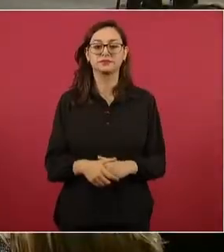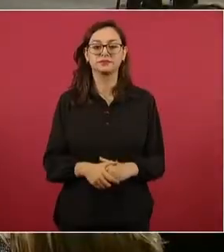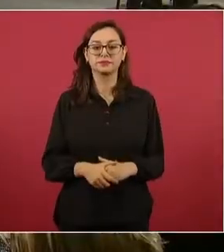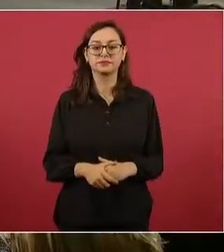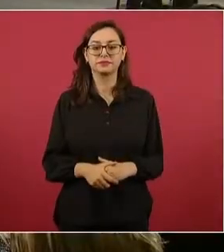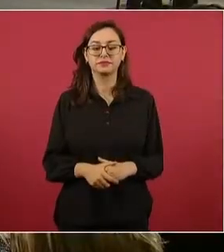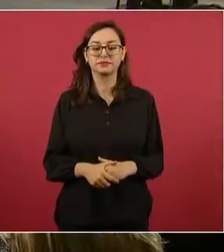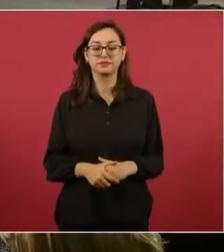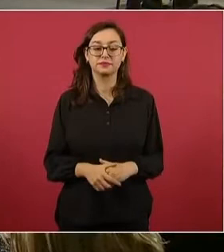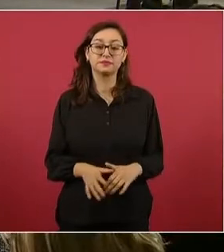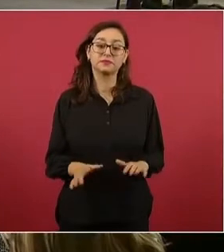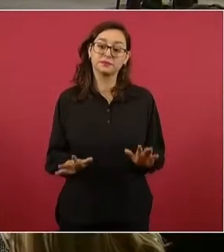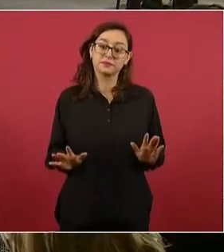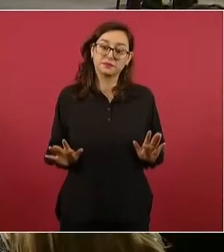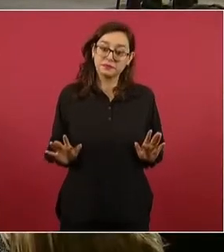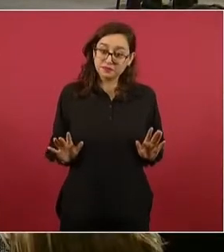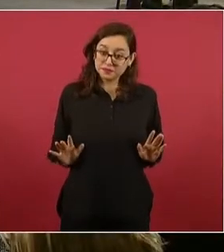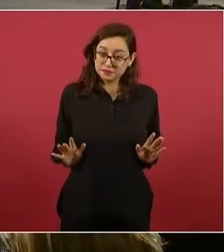lo voy a decir,